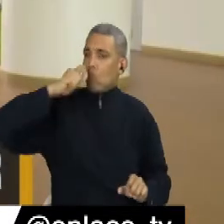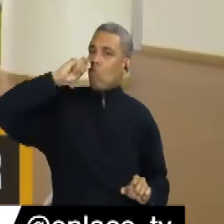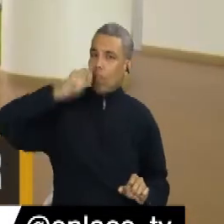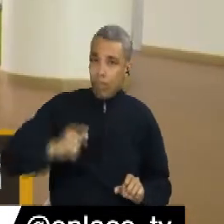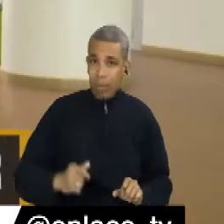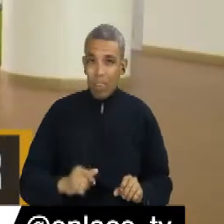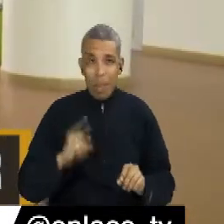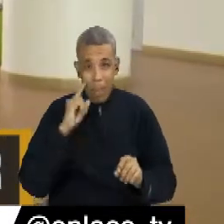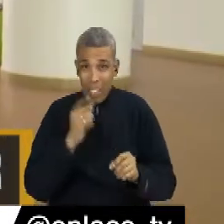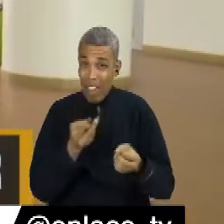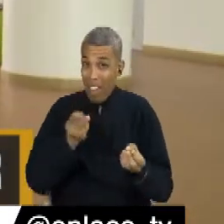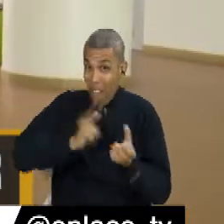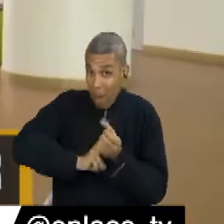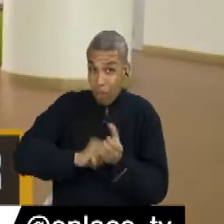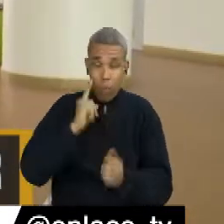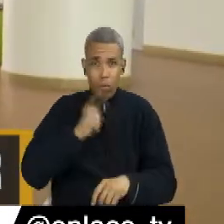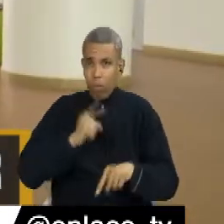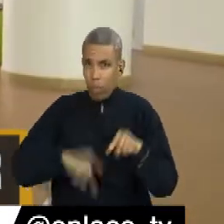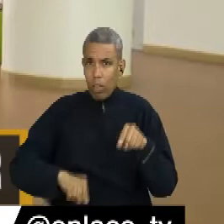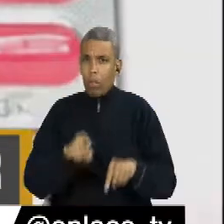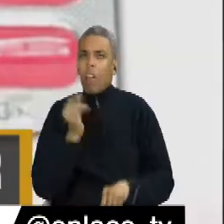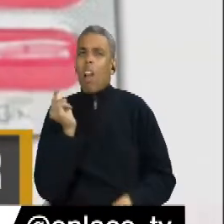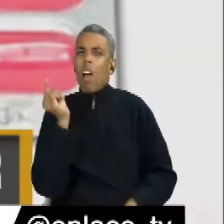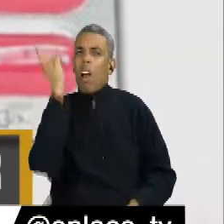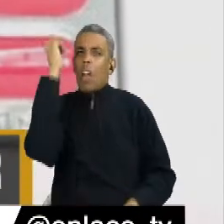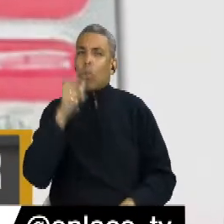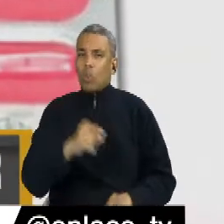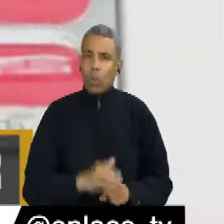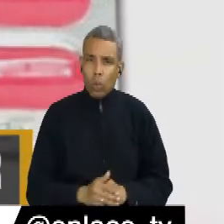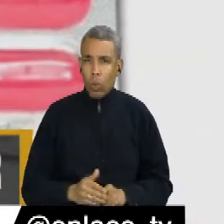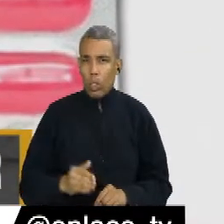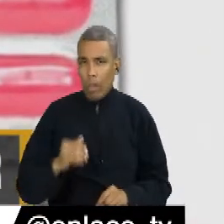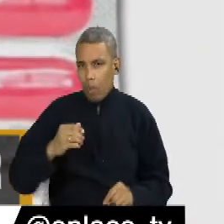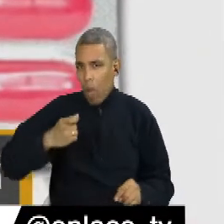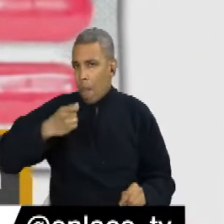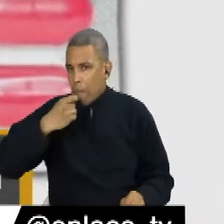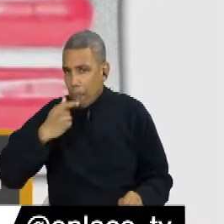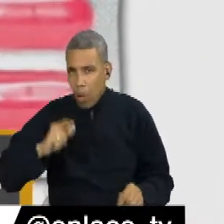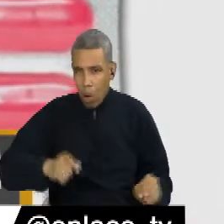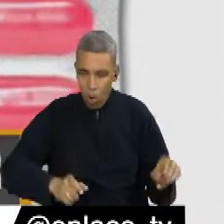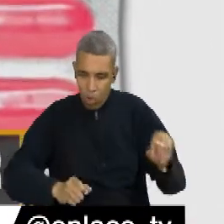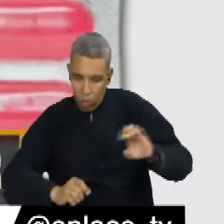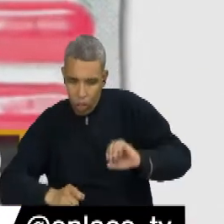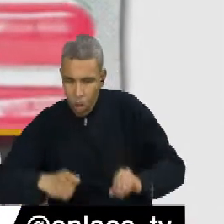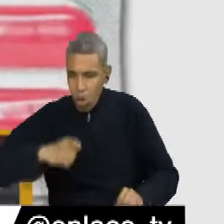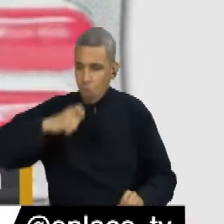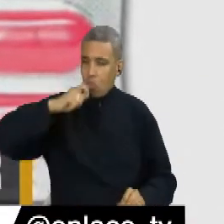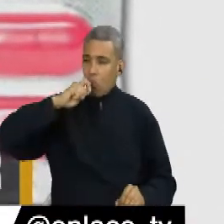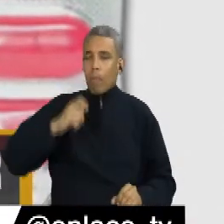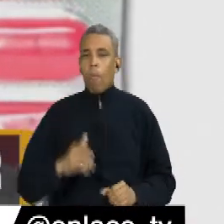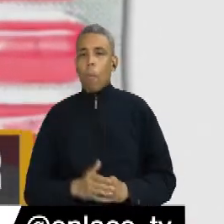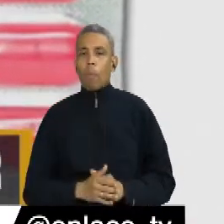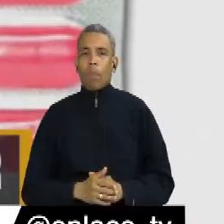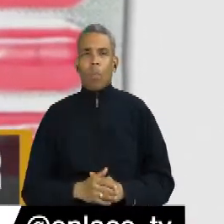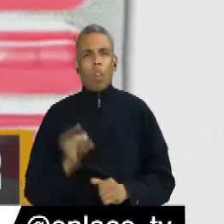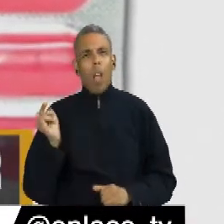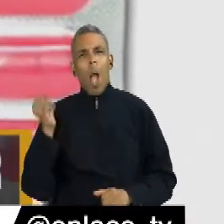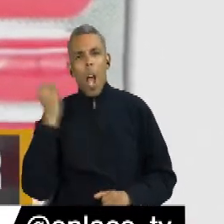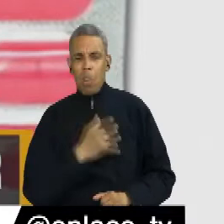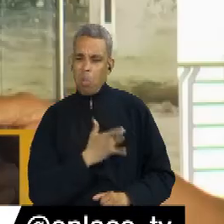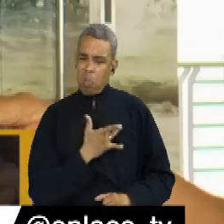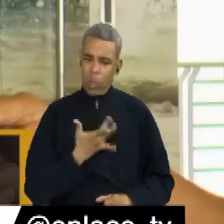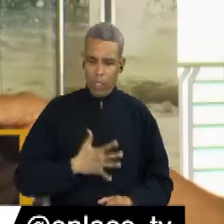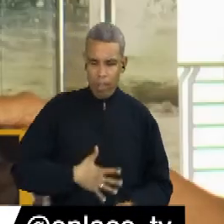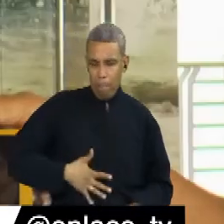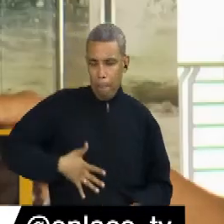Preste mucha atención a los síntomas que puede padecer si consume el medicamento que fue creado para adelgazar. Si lo están consumiendo, que lo suspendan